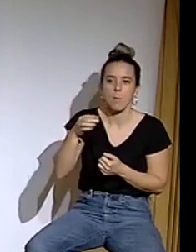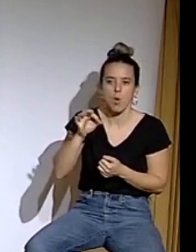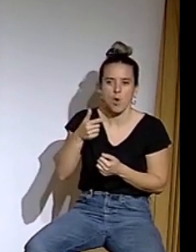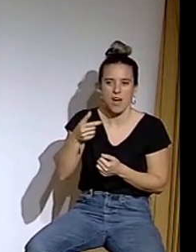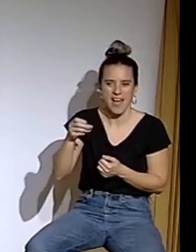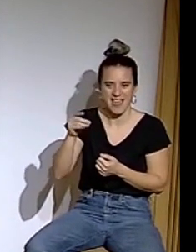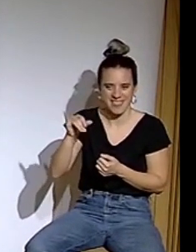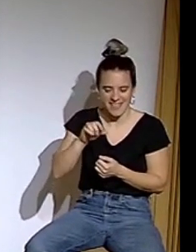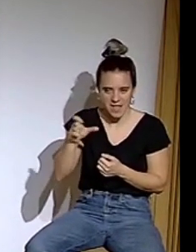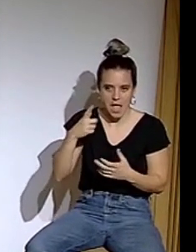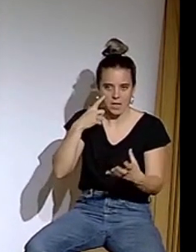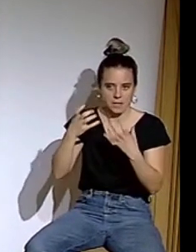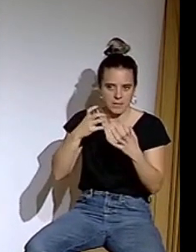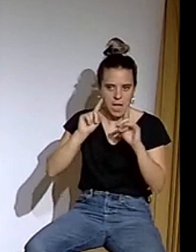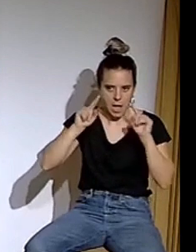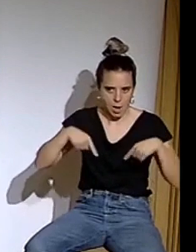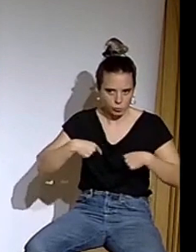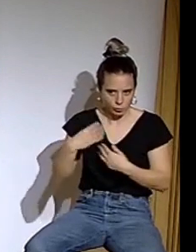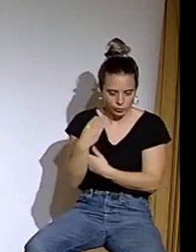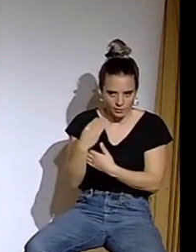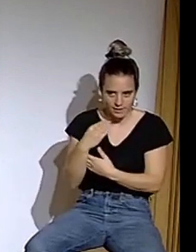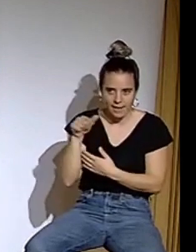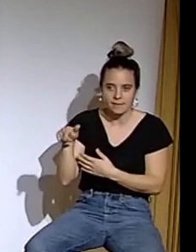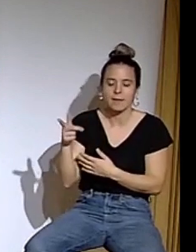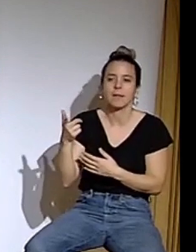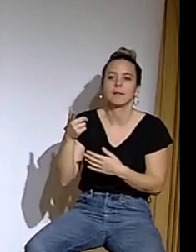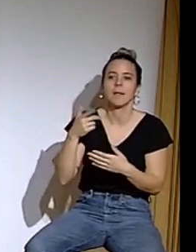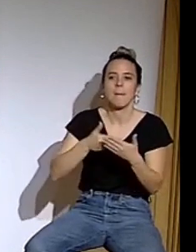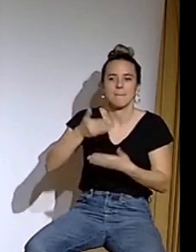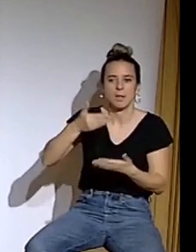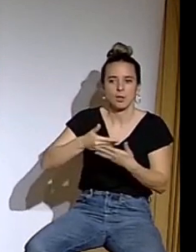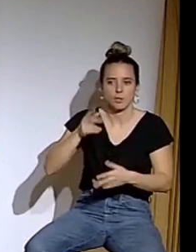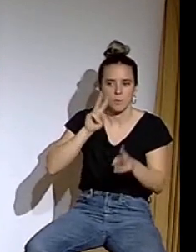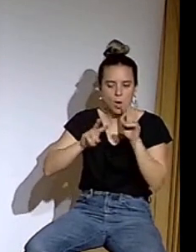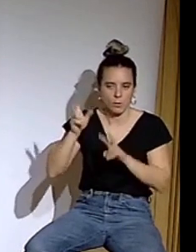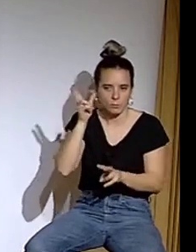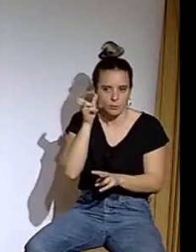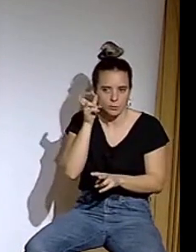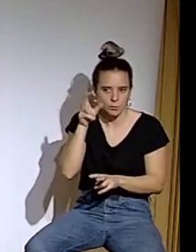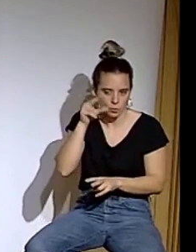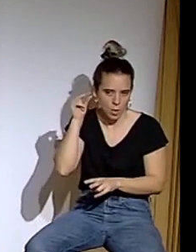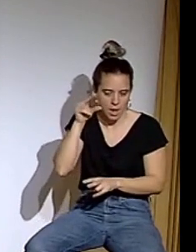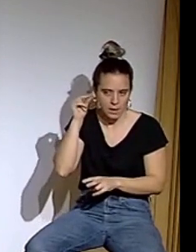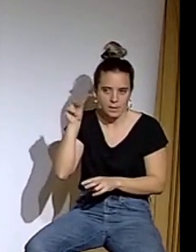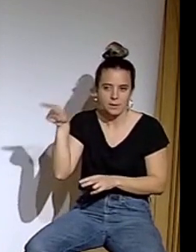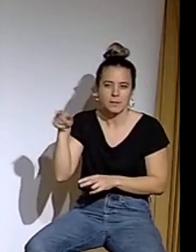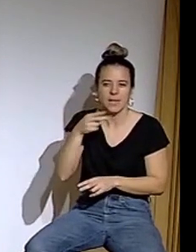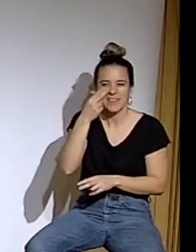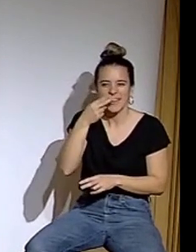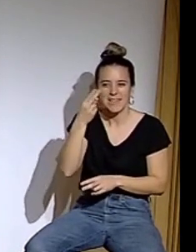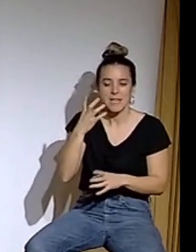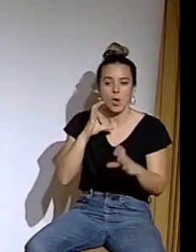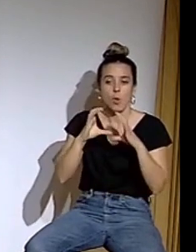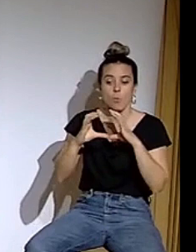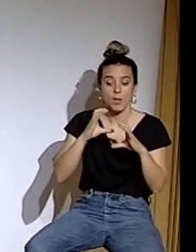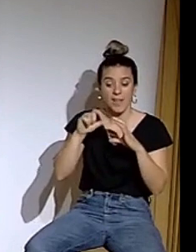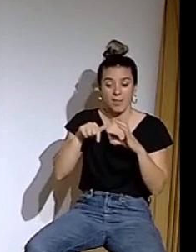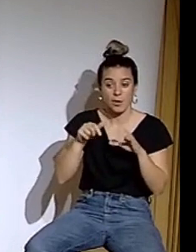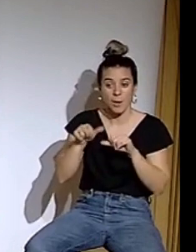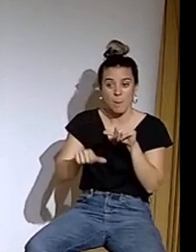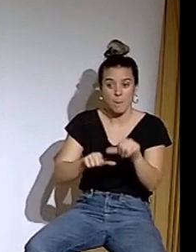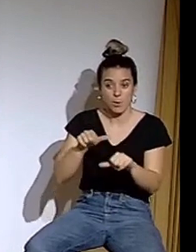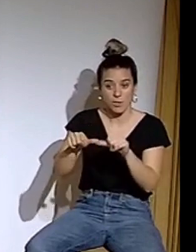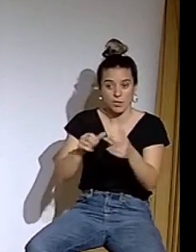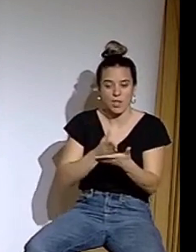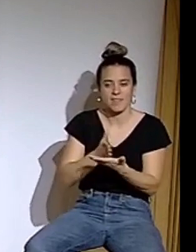licenciada en periodismo y comunicación audiovisual y nos cuenta que le interesa la comunicación y sus procesos especialmente